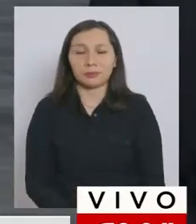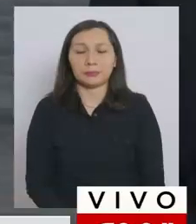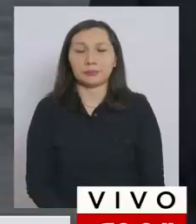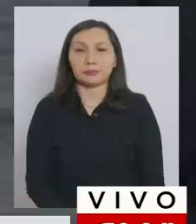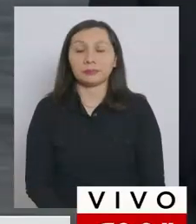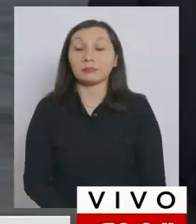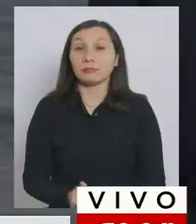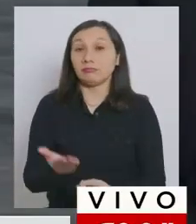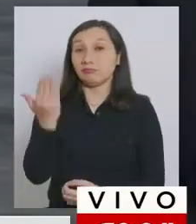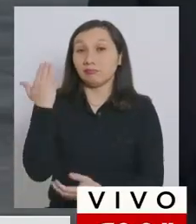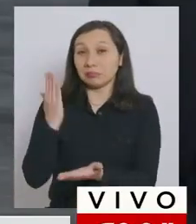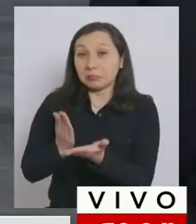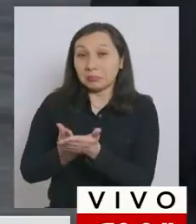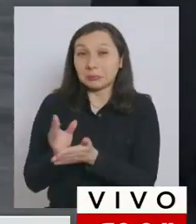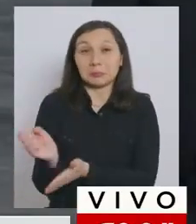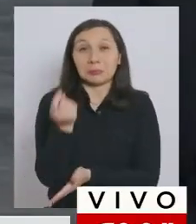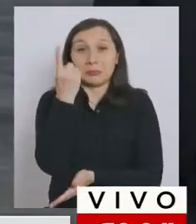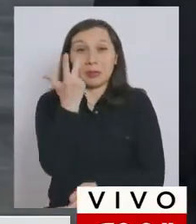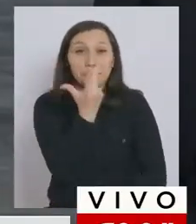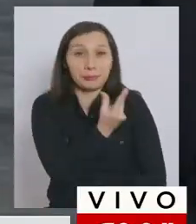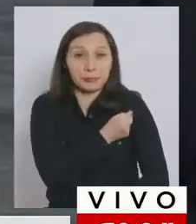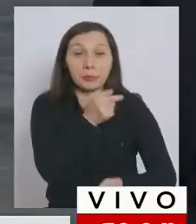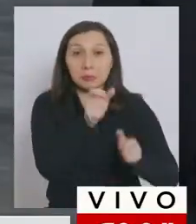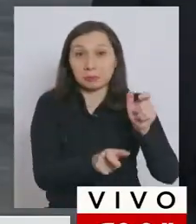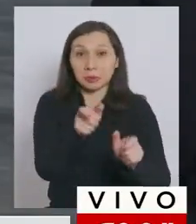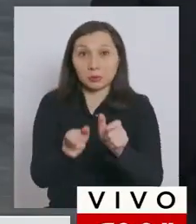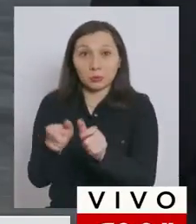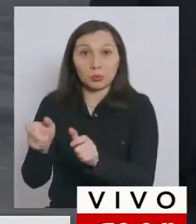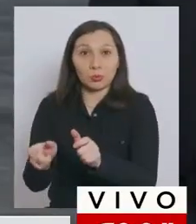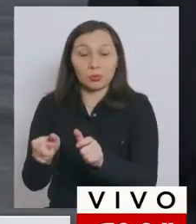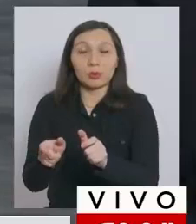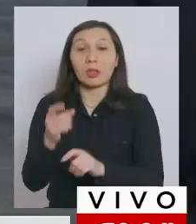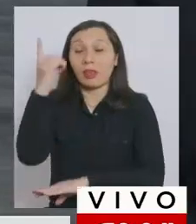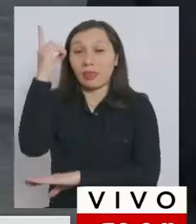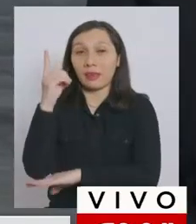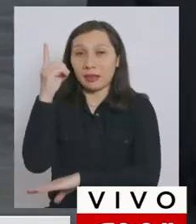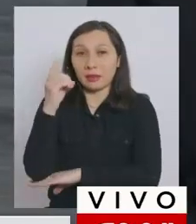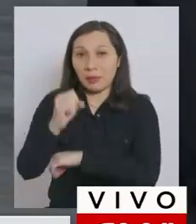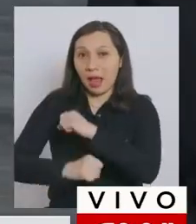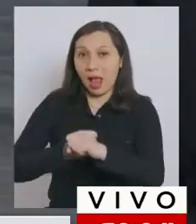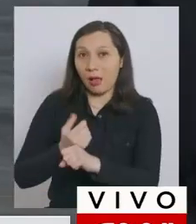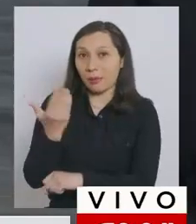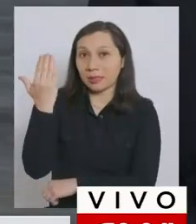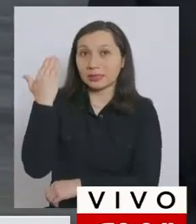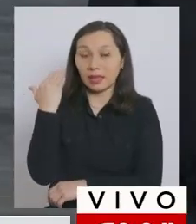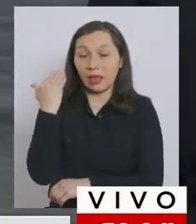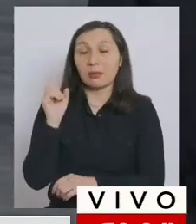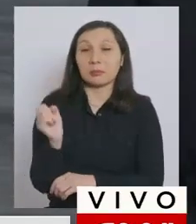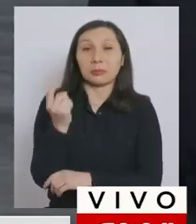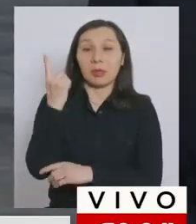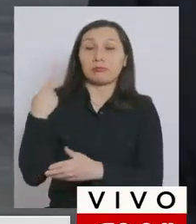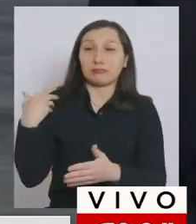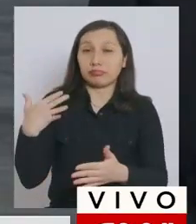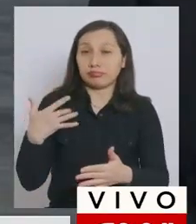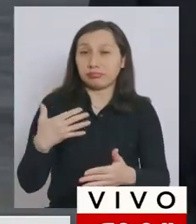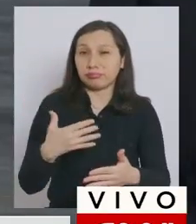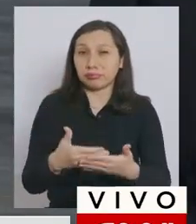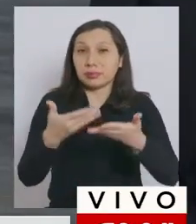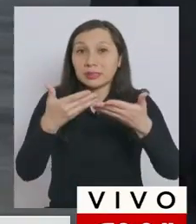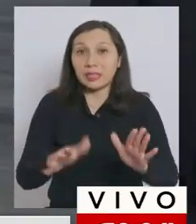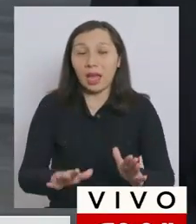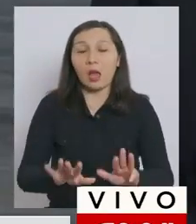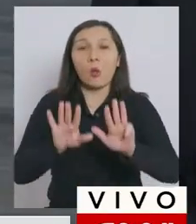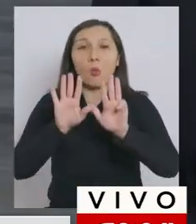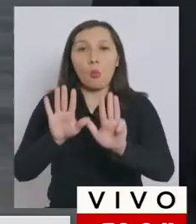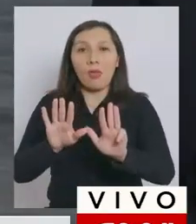desde que empezamos a vacunar a nuestros ciudadanos en diciembre del año pasado ya hemos vacunado a